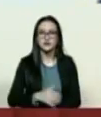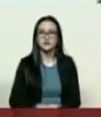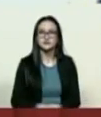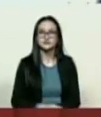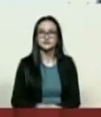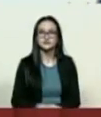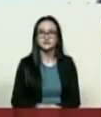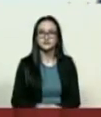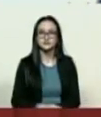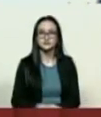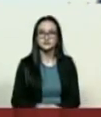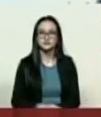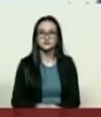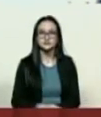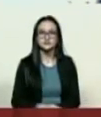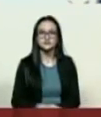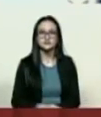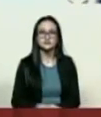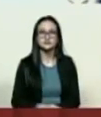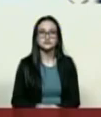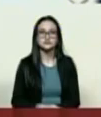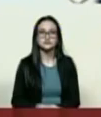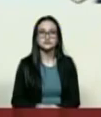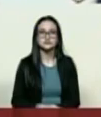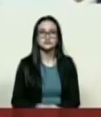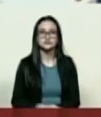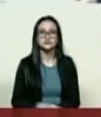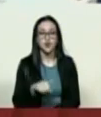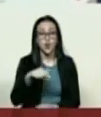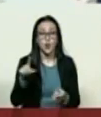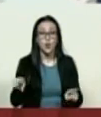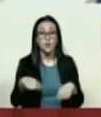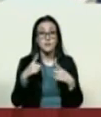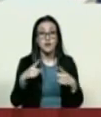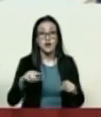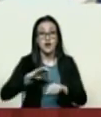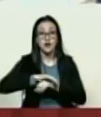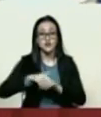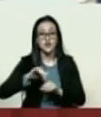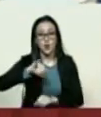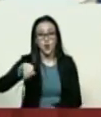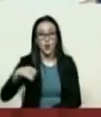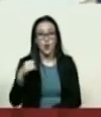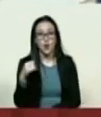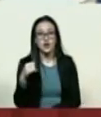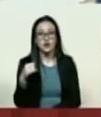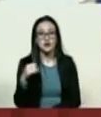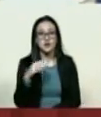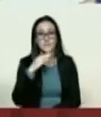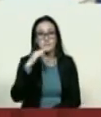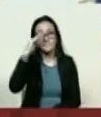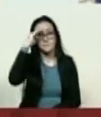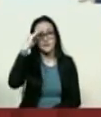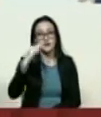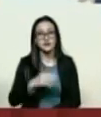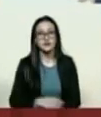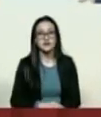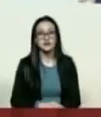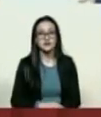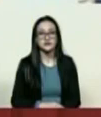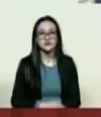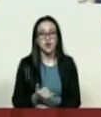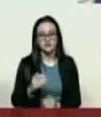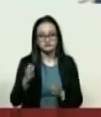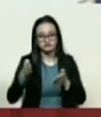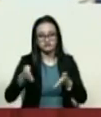16 de febrero, cumpleaños hoy Jorge Rodríguez, padre, y hoy la siembra pues de